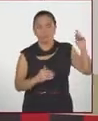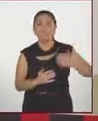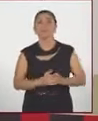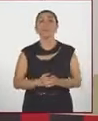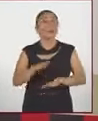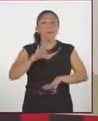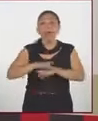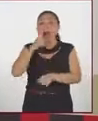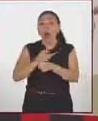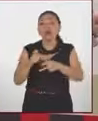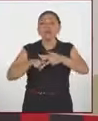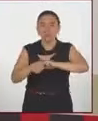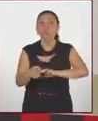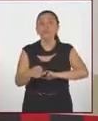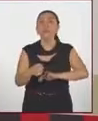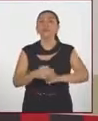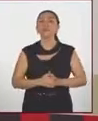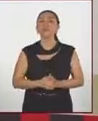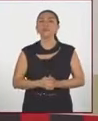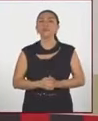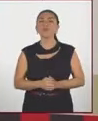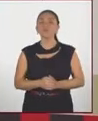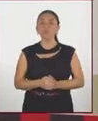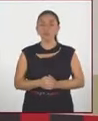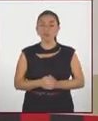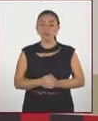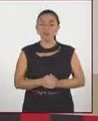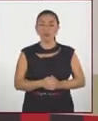Inicialmente, siguiente por favor.